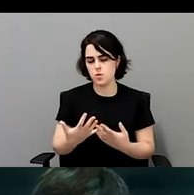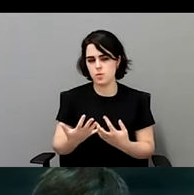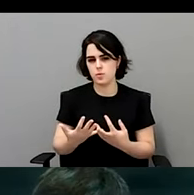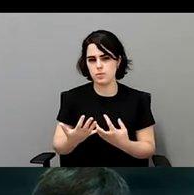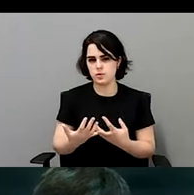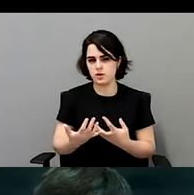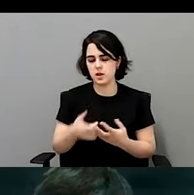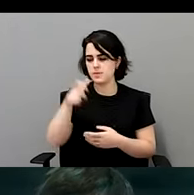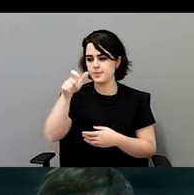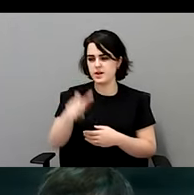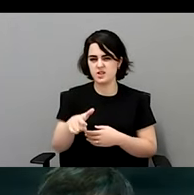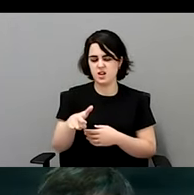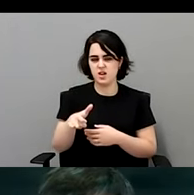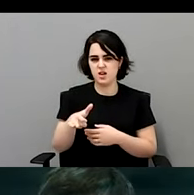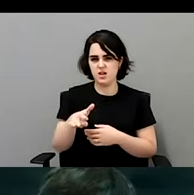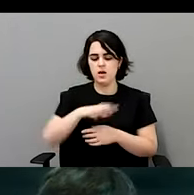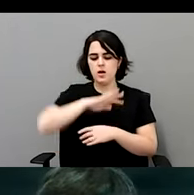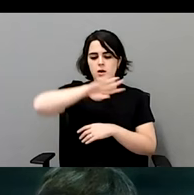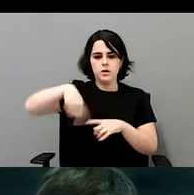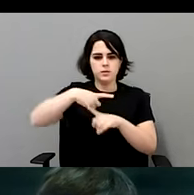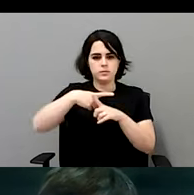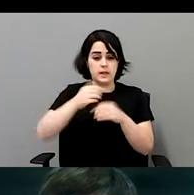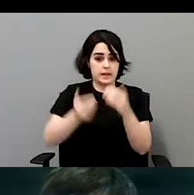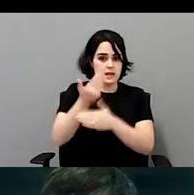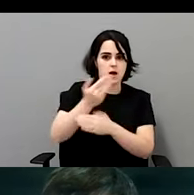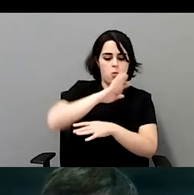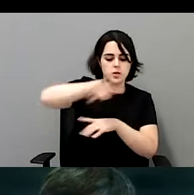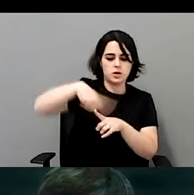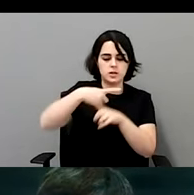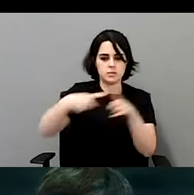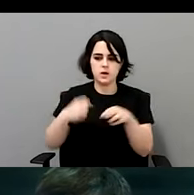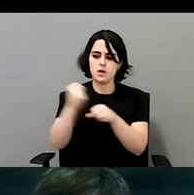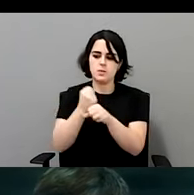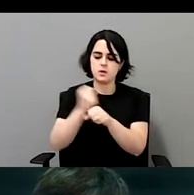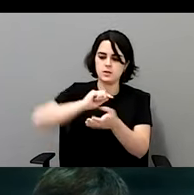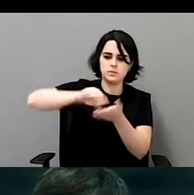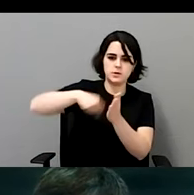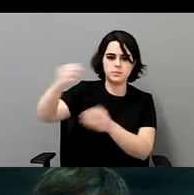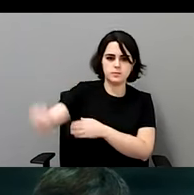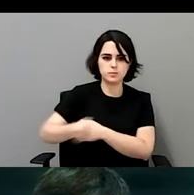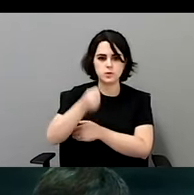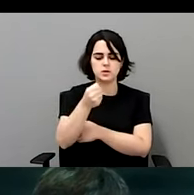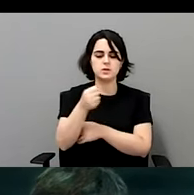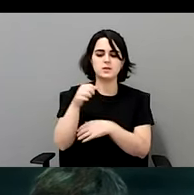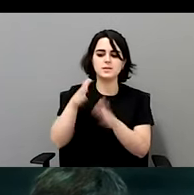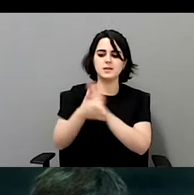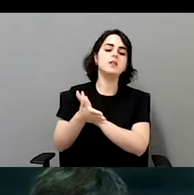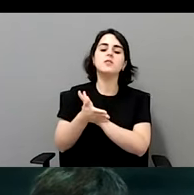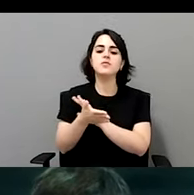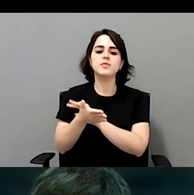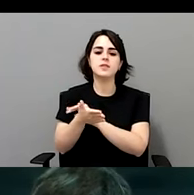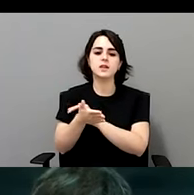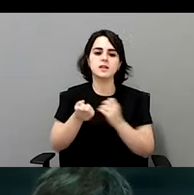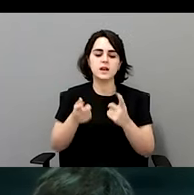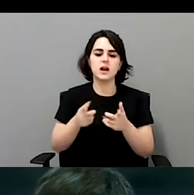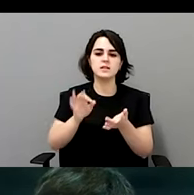de esa persona 4 horas y media al día, tiene que tener disponibilidad para prestar